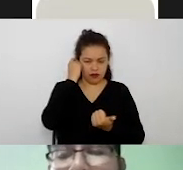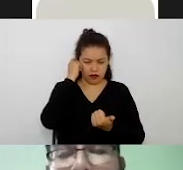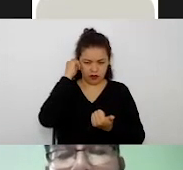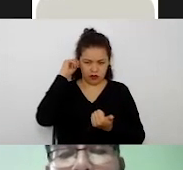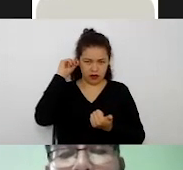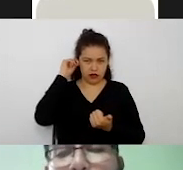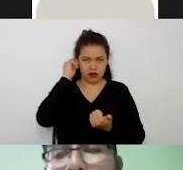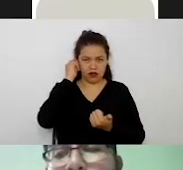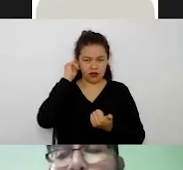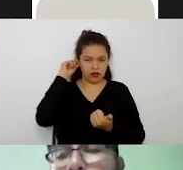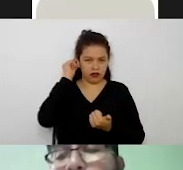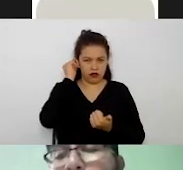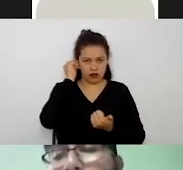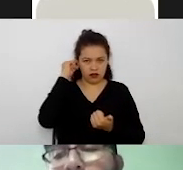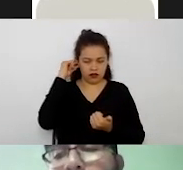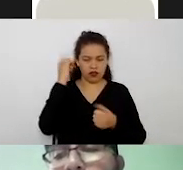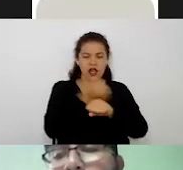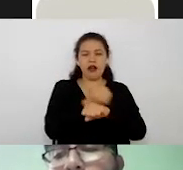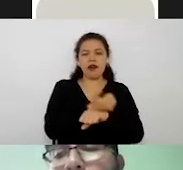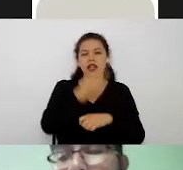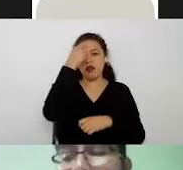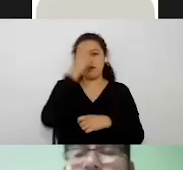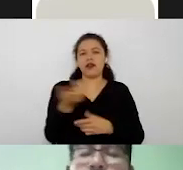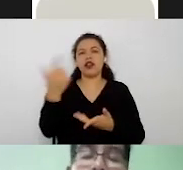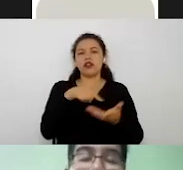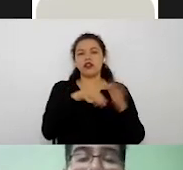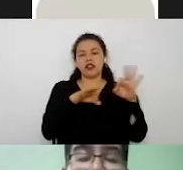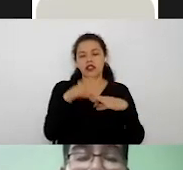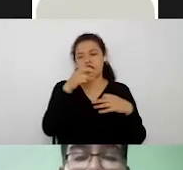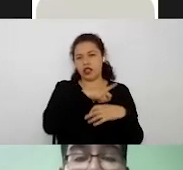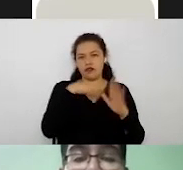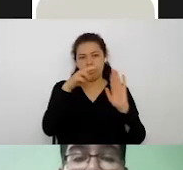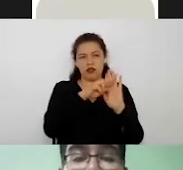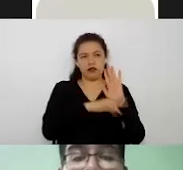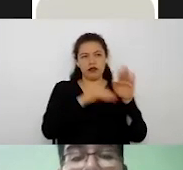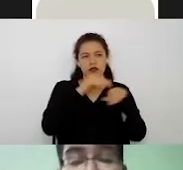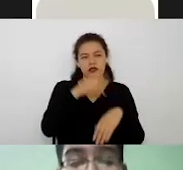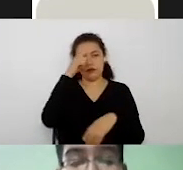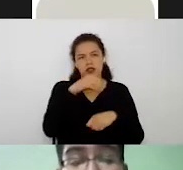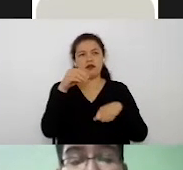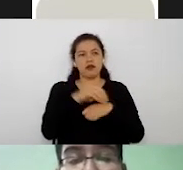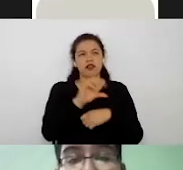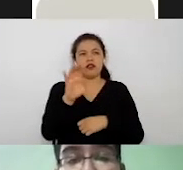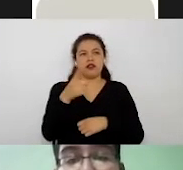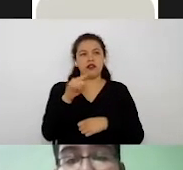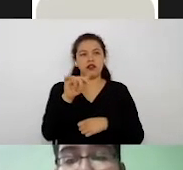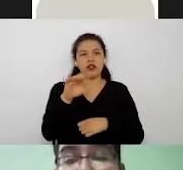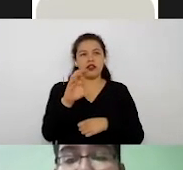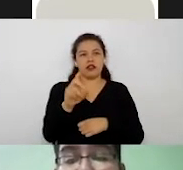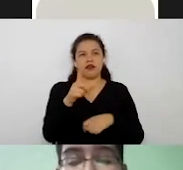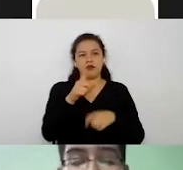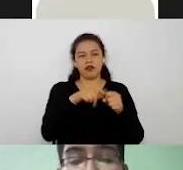la señalización de acuerdo a la normativa vigente establecida, en donde establece los códigos de colores que se tienen que tener